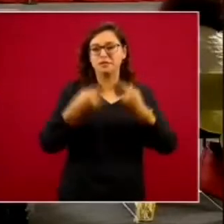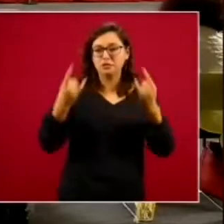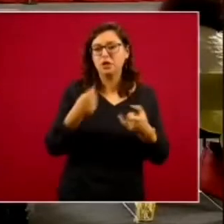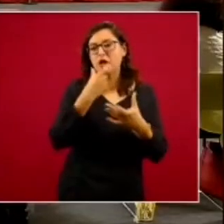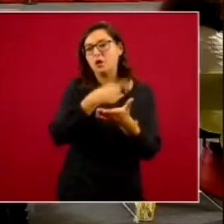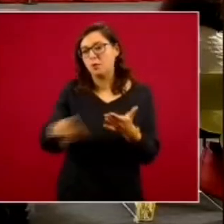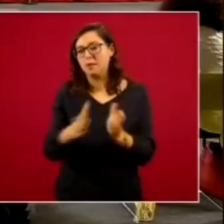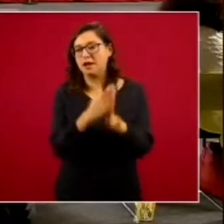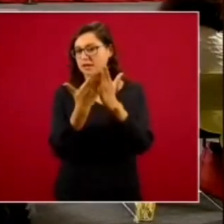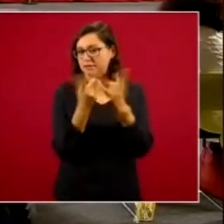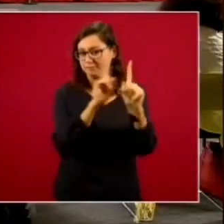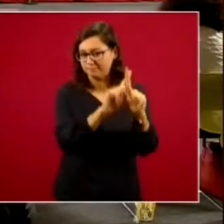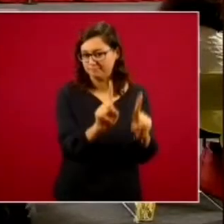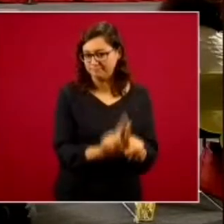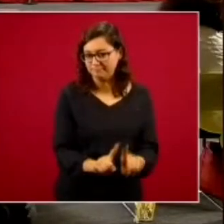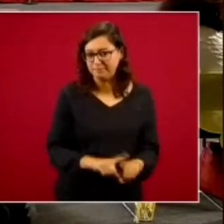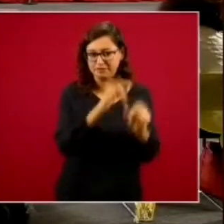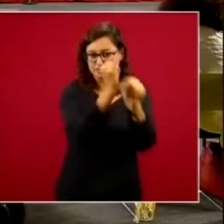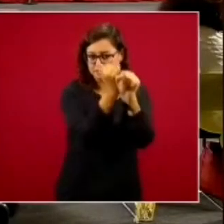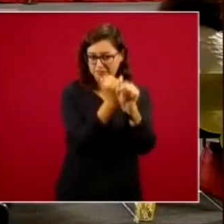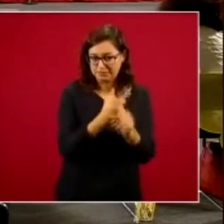En este caso, por ejemplo, ¿no?